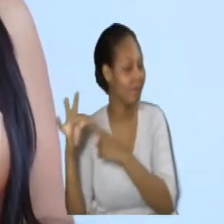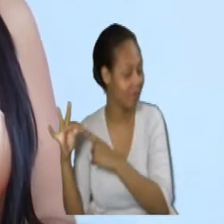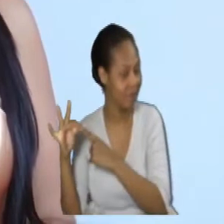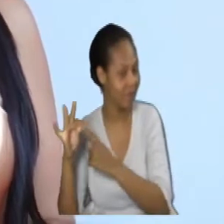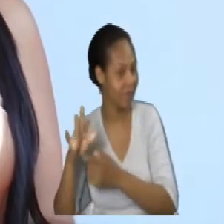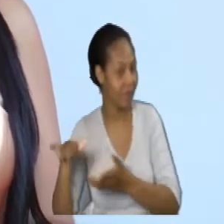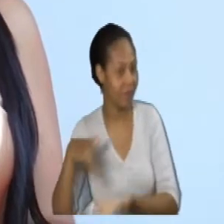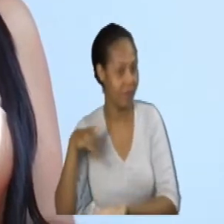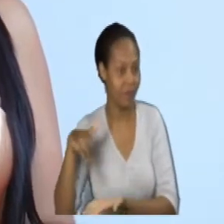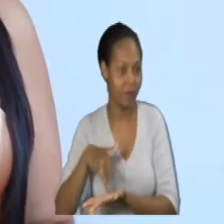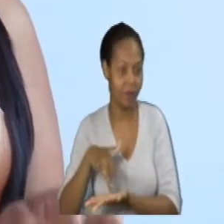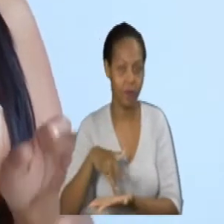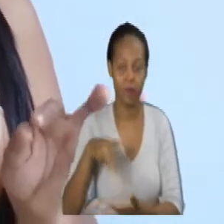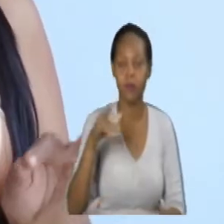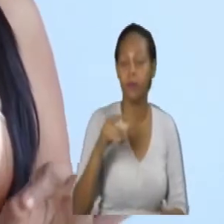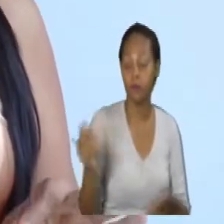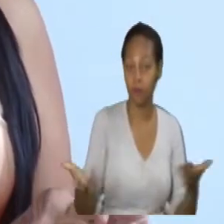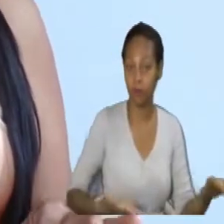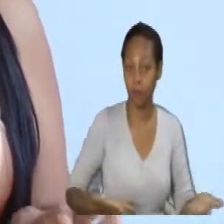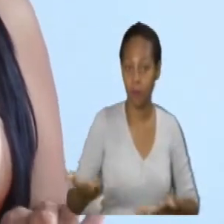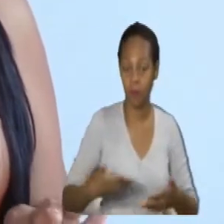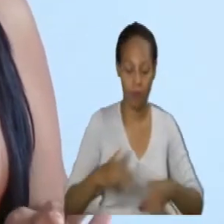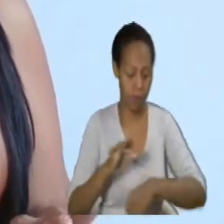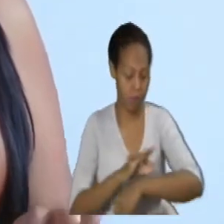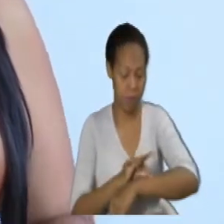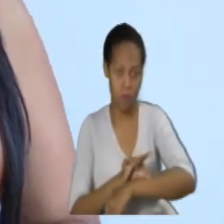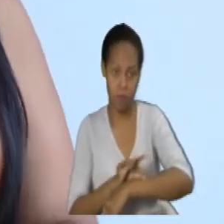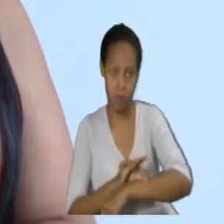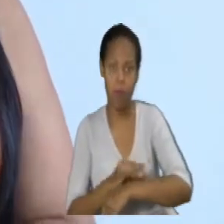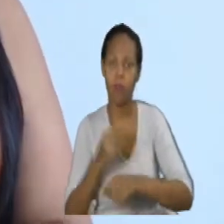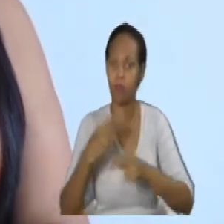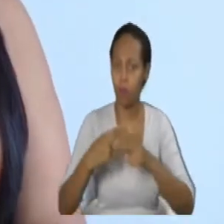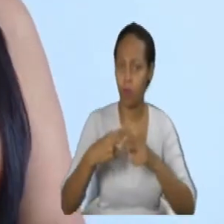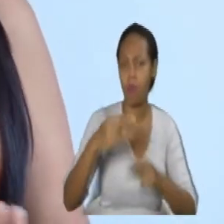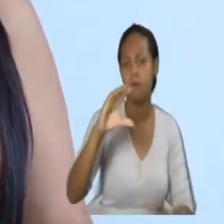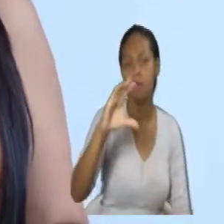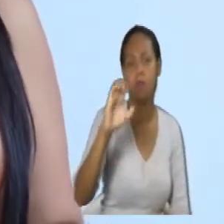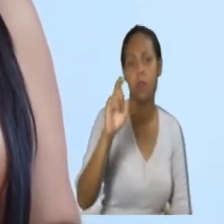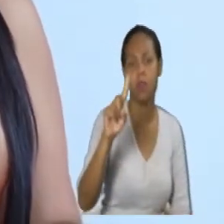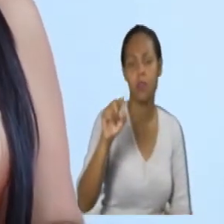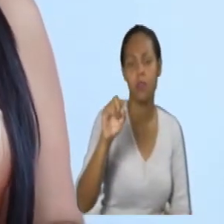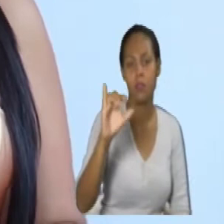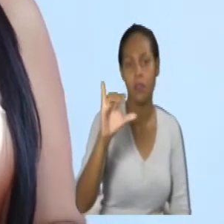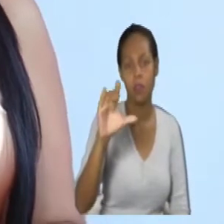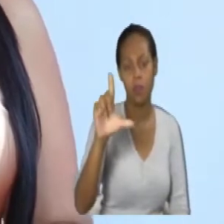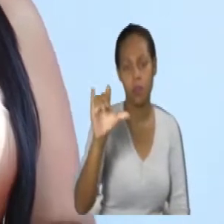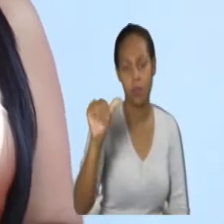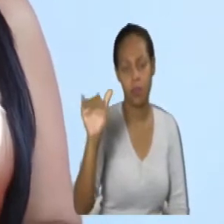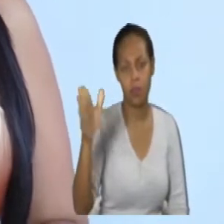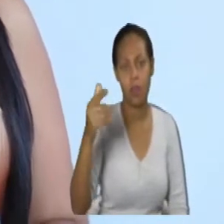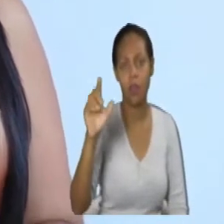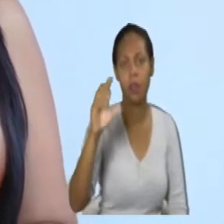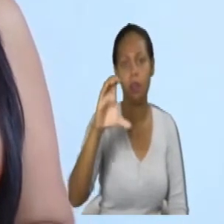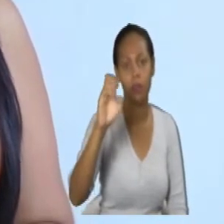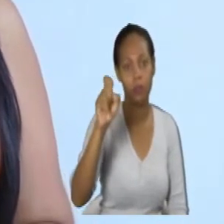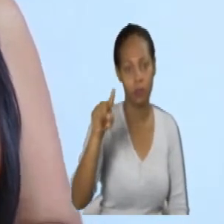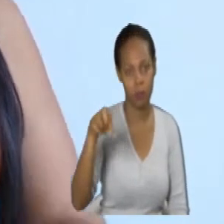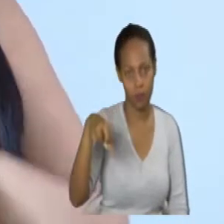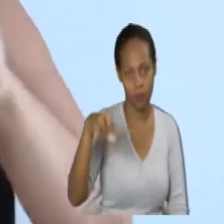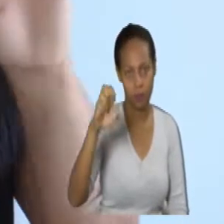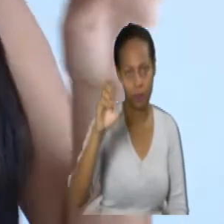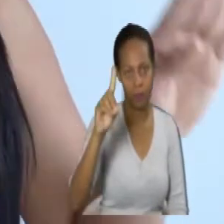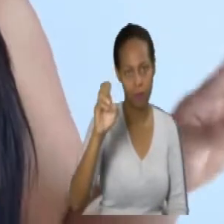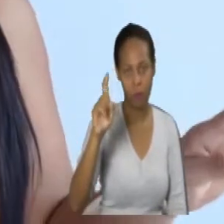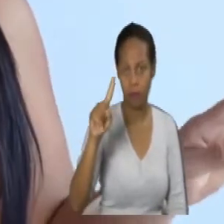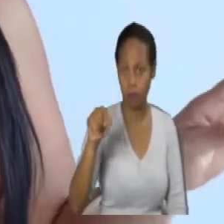Bermeja, la tienda dermatológica Cecilia Céspedes. Aquí usted encontrará todo lo que necesita para el cuidado de su